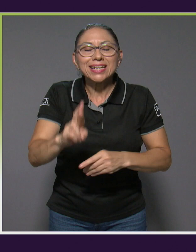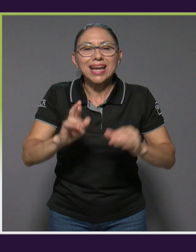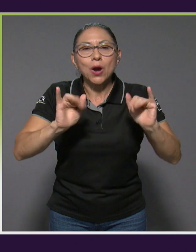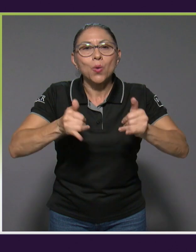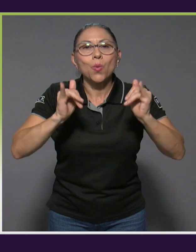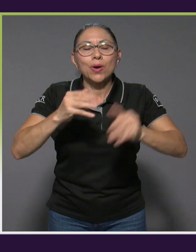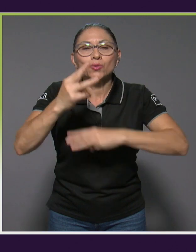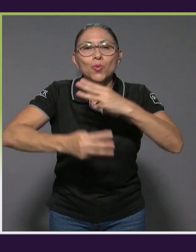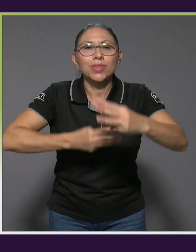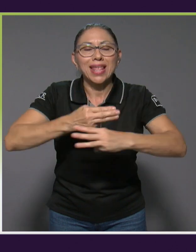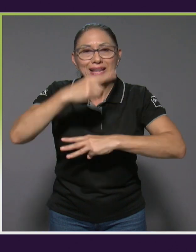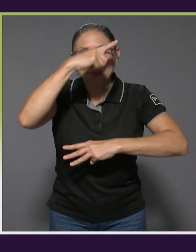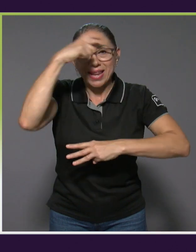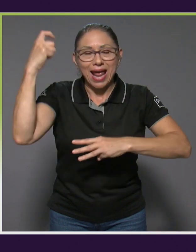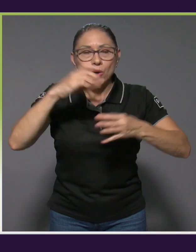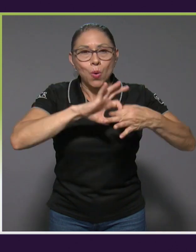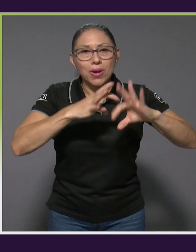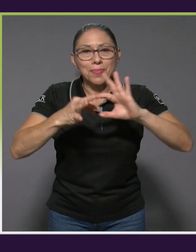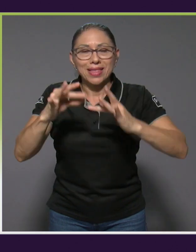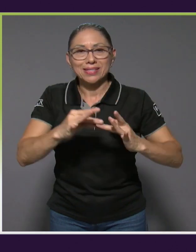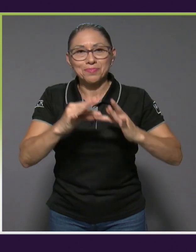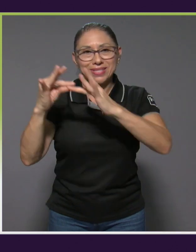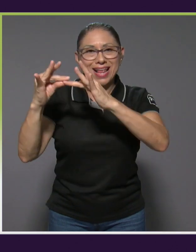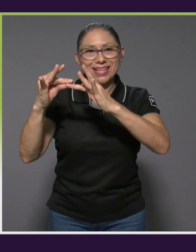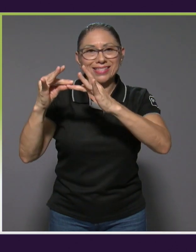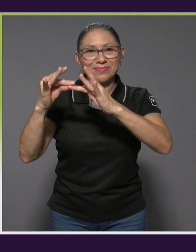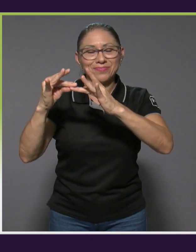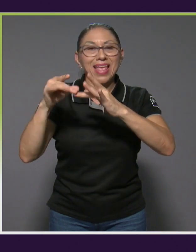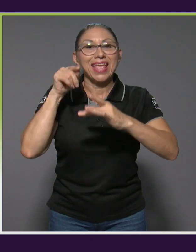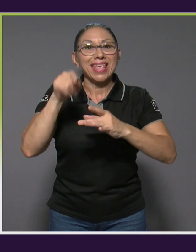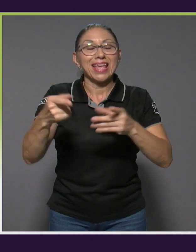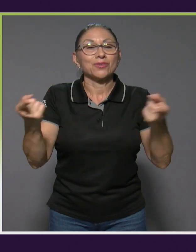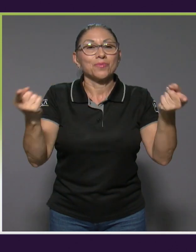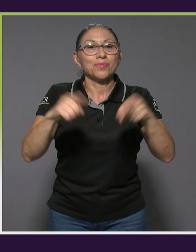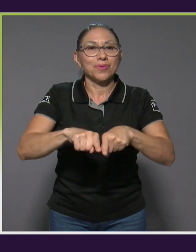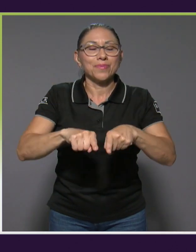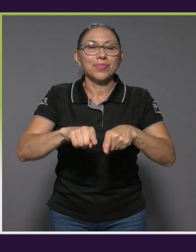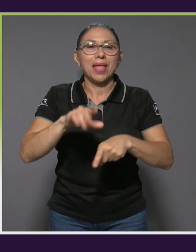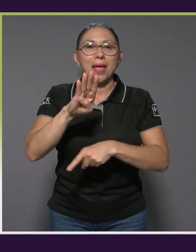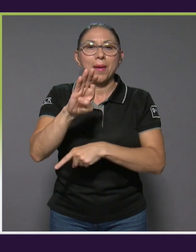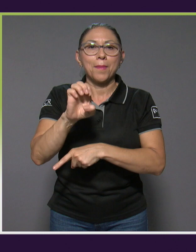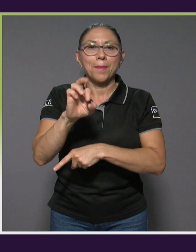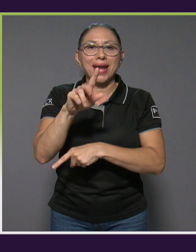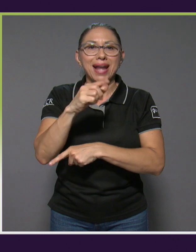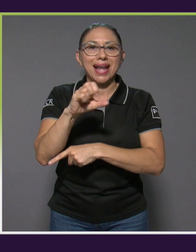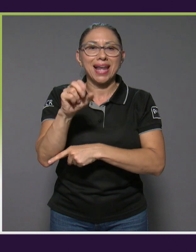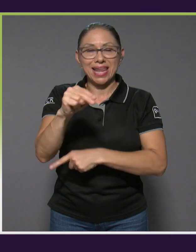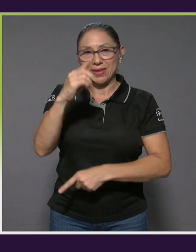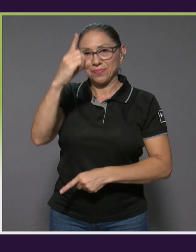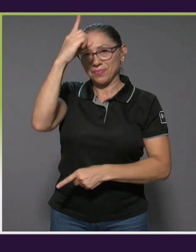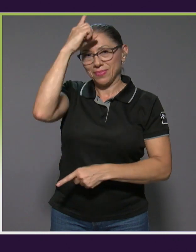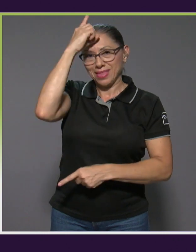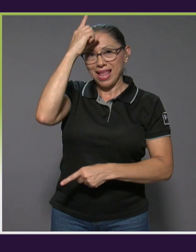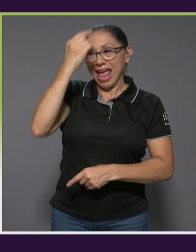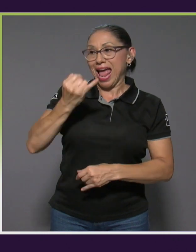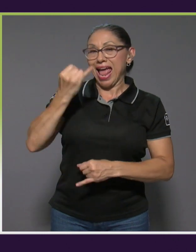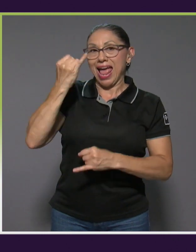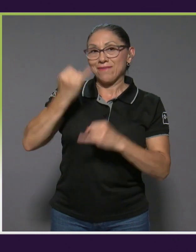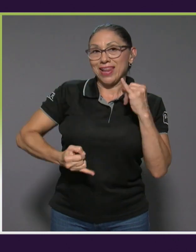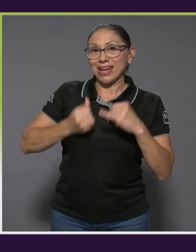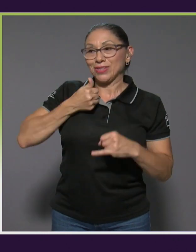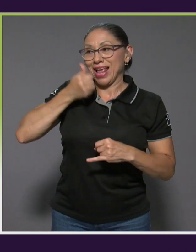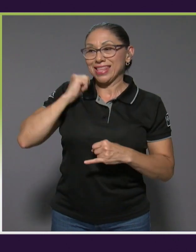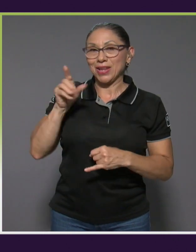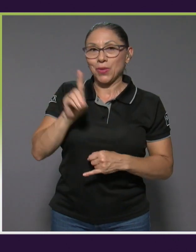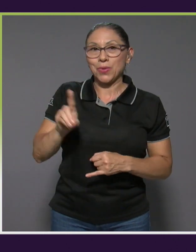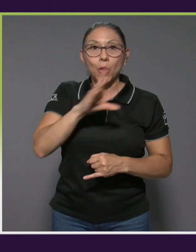de Verano de Olimpiadas Especiales que se llevaron a cabo en Berlín y que finalizaron ayer domingo, y bueno, a Costa Rica le fue muy